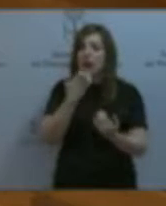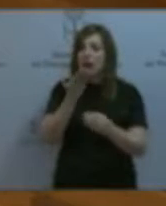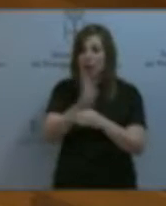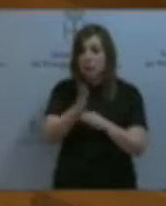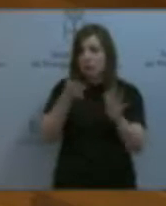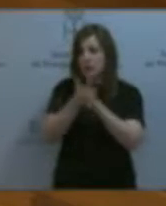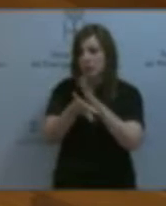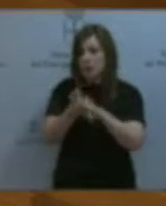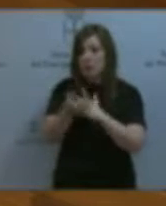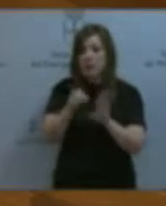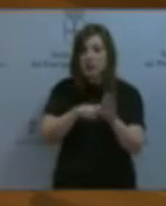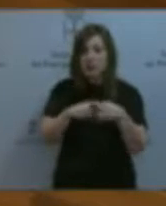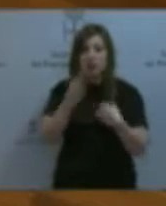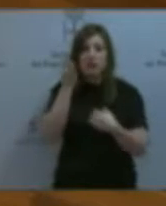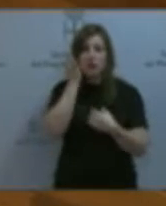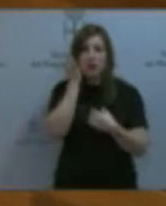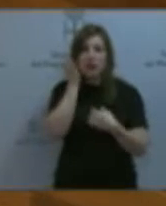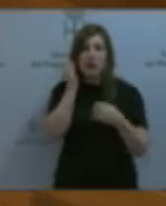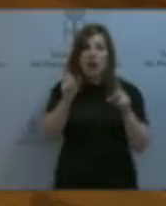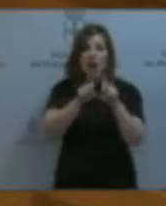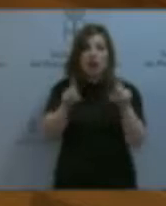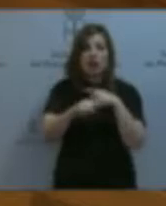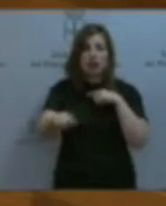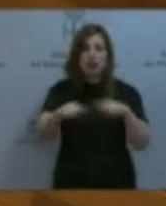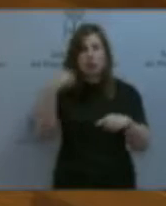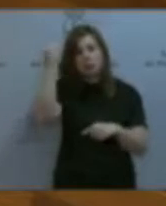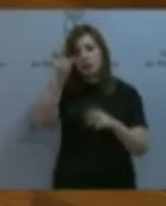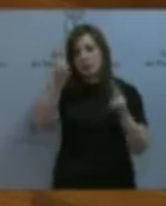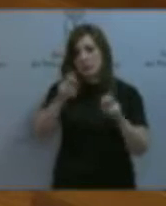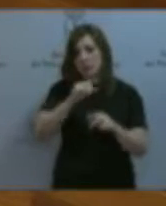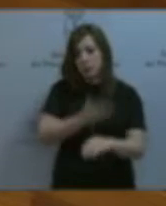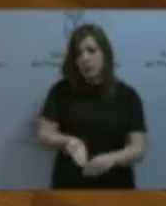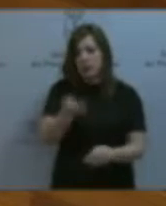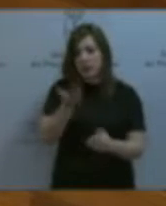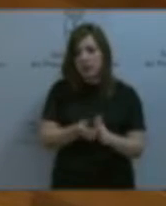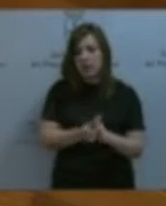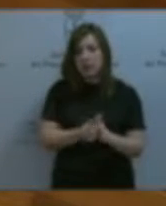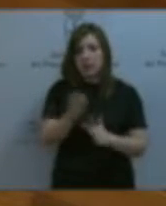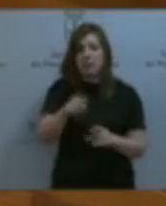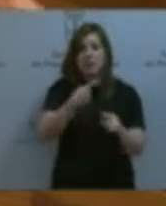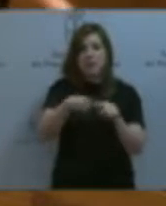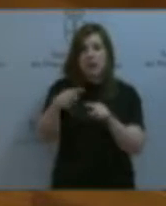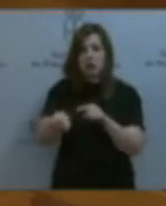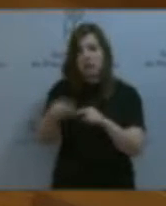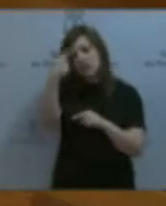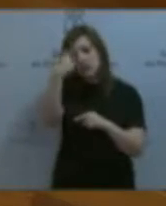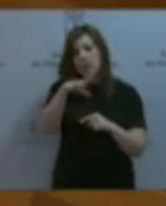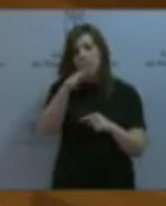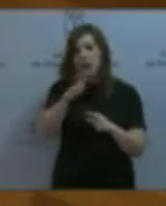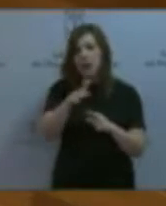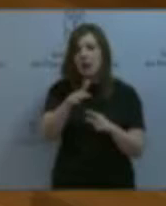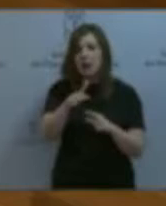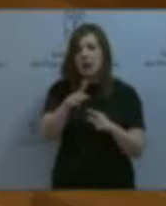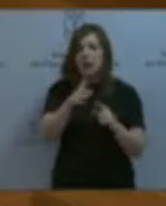la participación femenina en los órganos de dirección, que me parece una cuestión importante, entre los factores que se tienen en cuenta para asignar